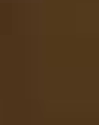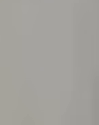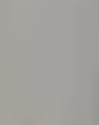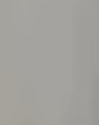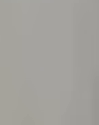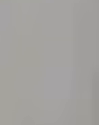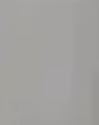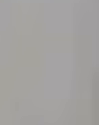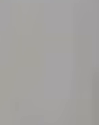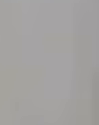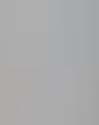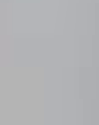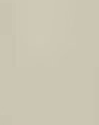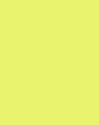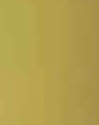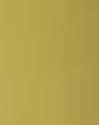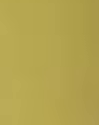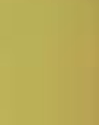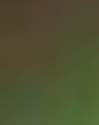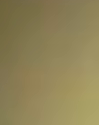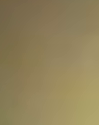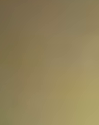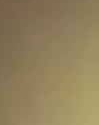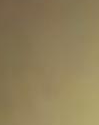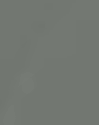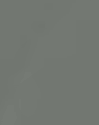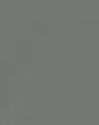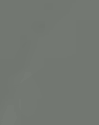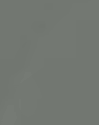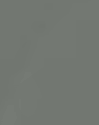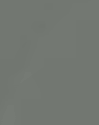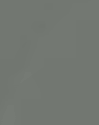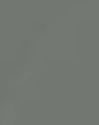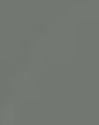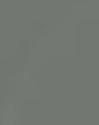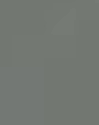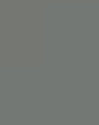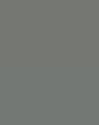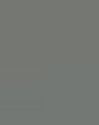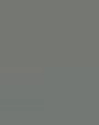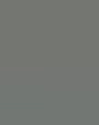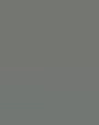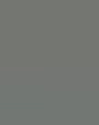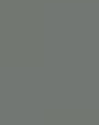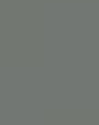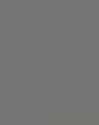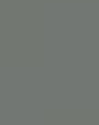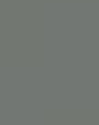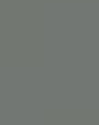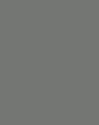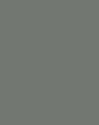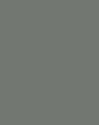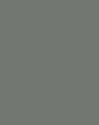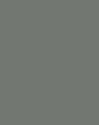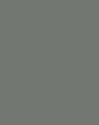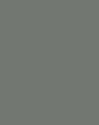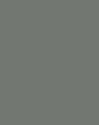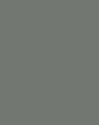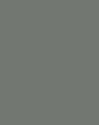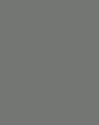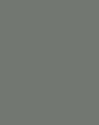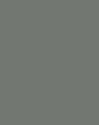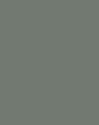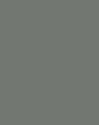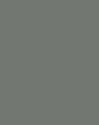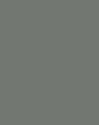oatria o plom en la lucha de ser detenido Eh no habría